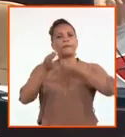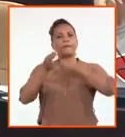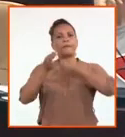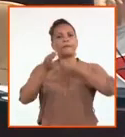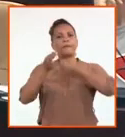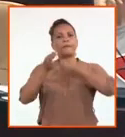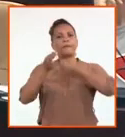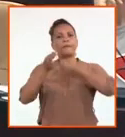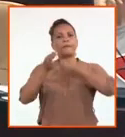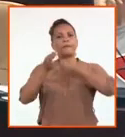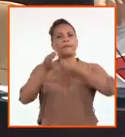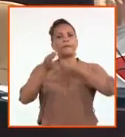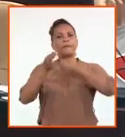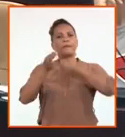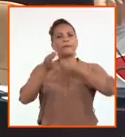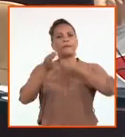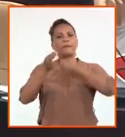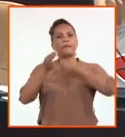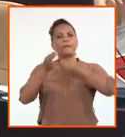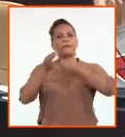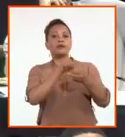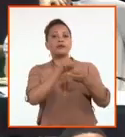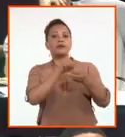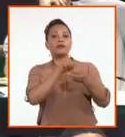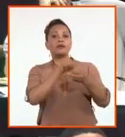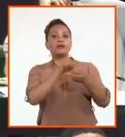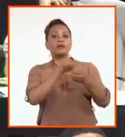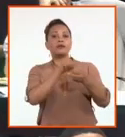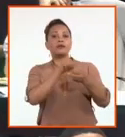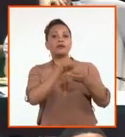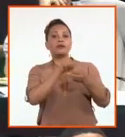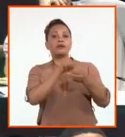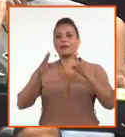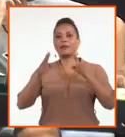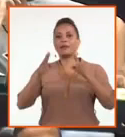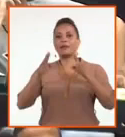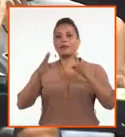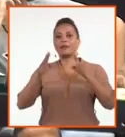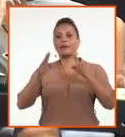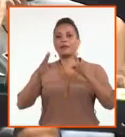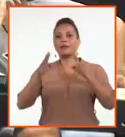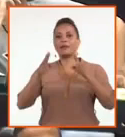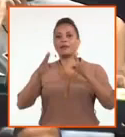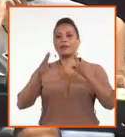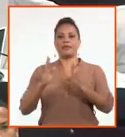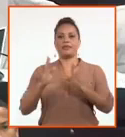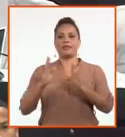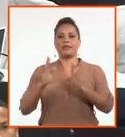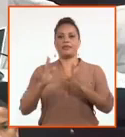como destinataria de sus mensajes para garantizar lo que se propusieron sus líderes de todas las épocas, que todo tiempo